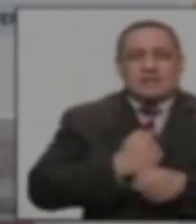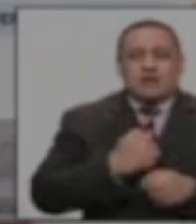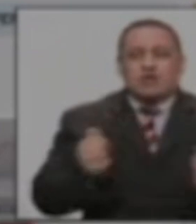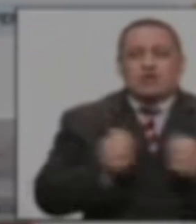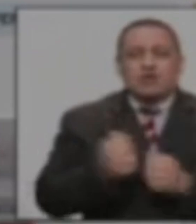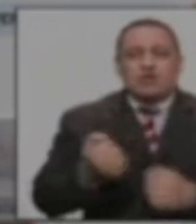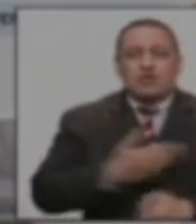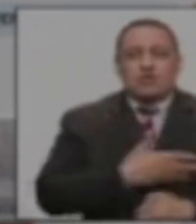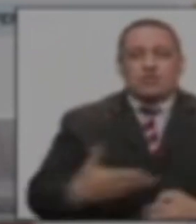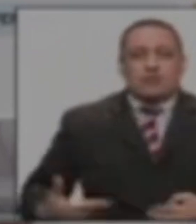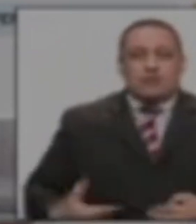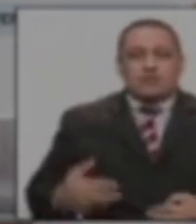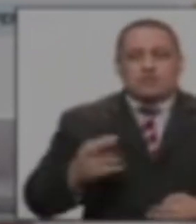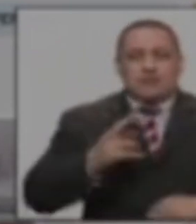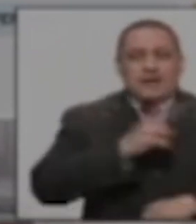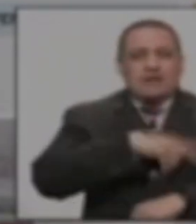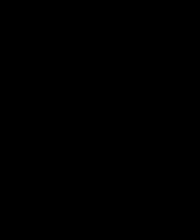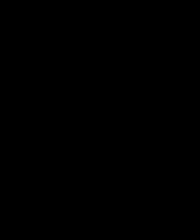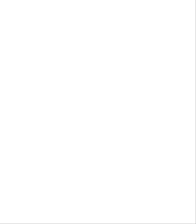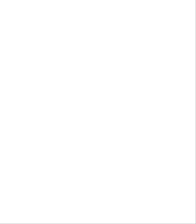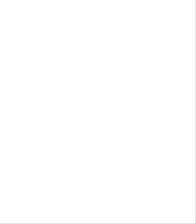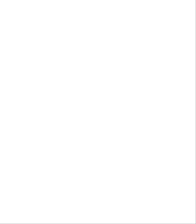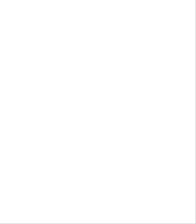con los gobiernos locales